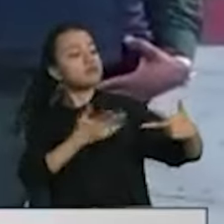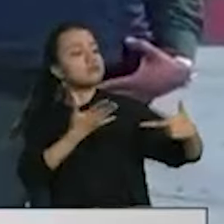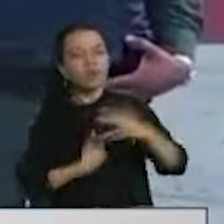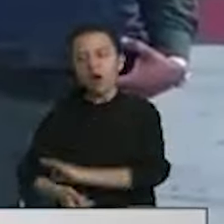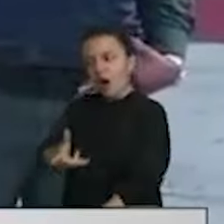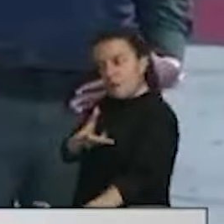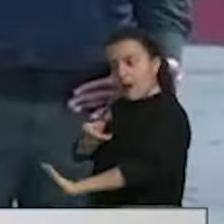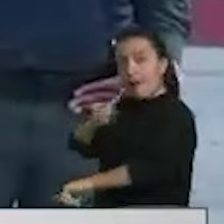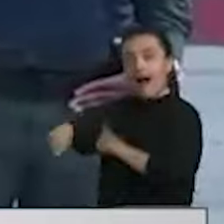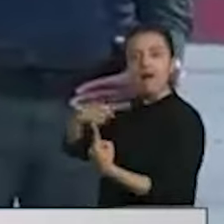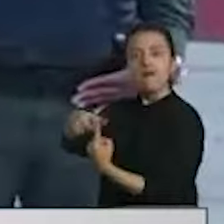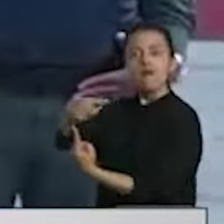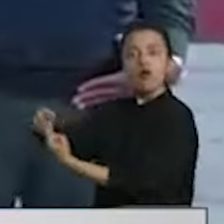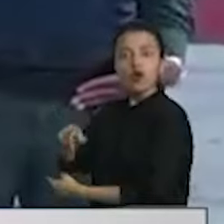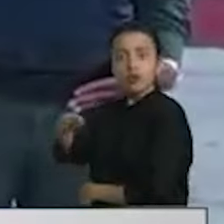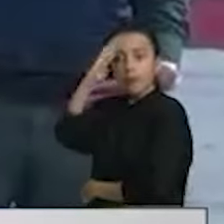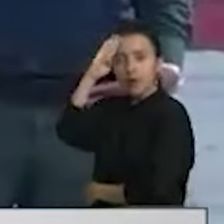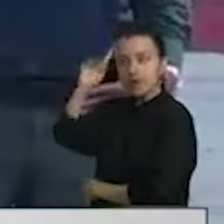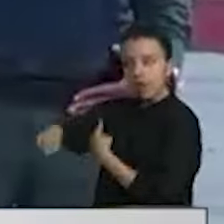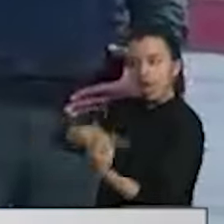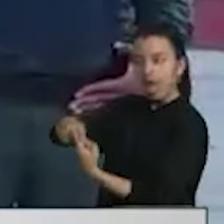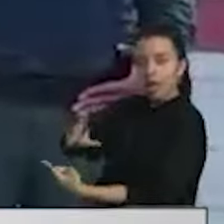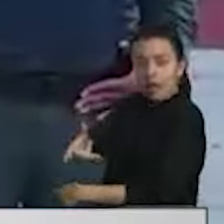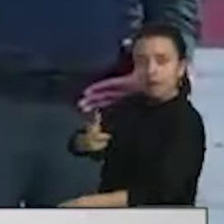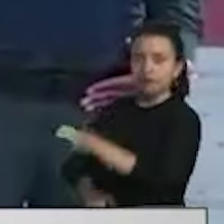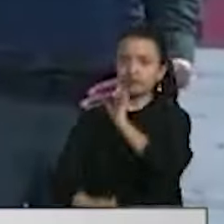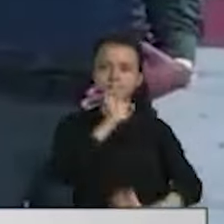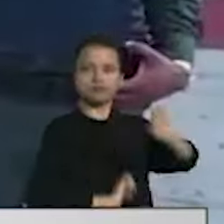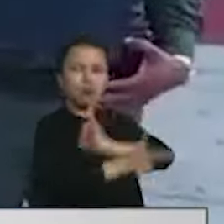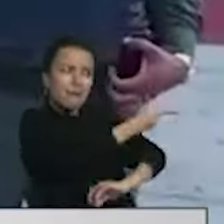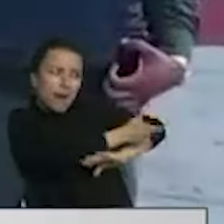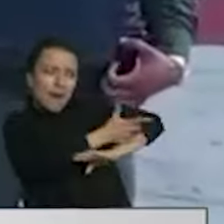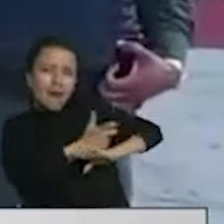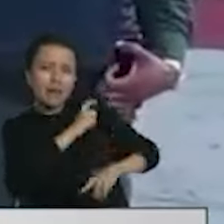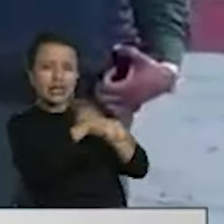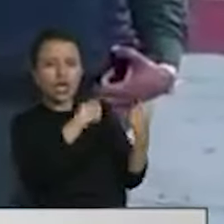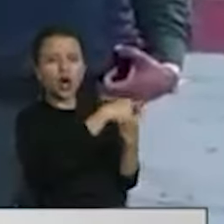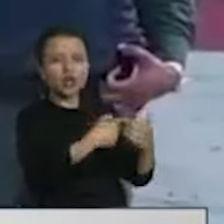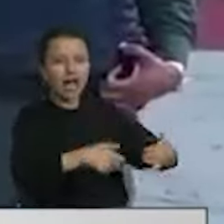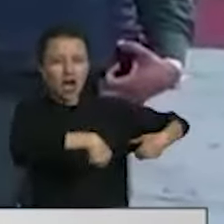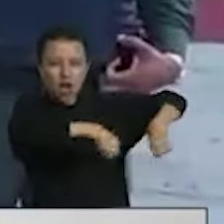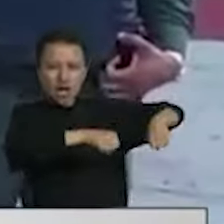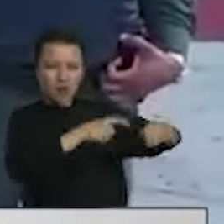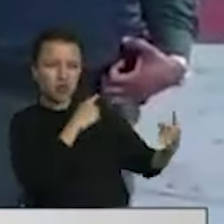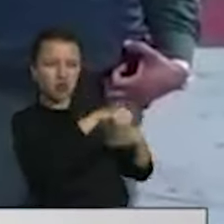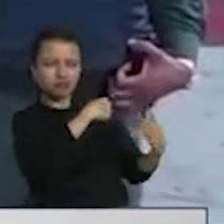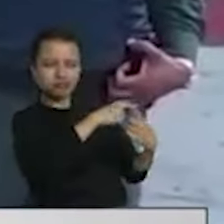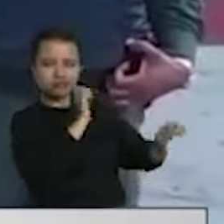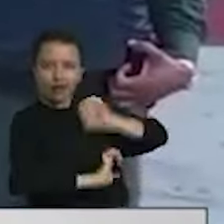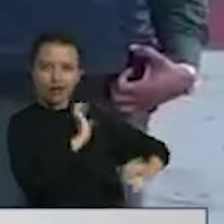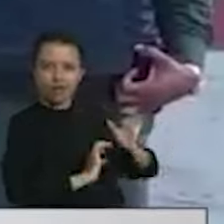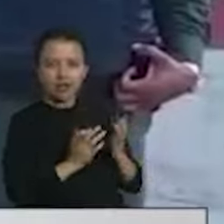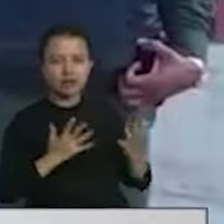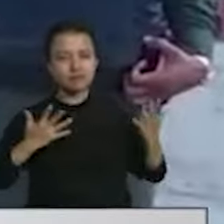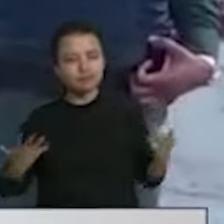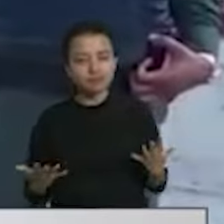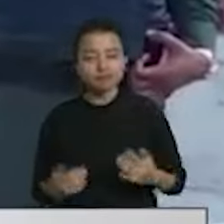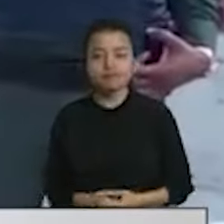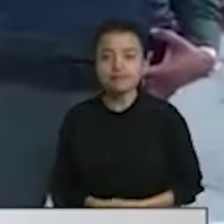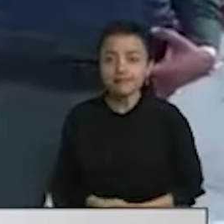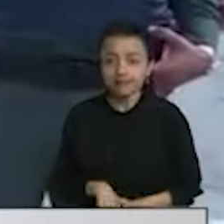contra la integridad de los policías y estos se ven obligados a utilizar sus armas de dotación para repeler el ataque, dando como